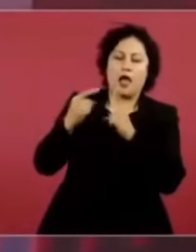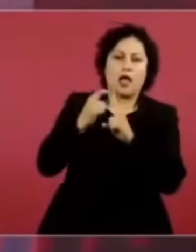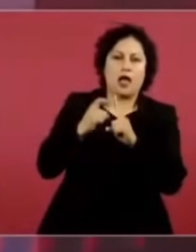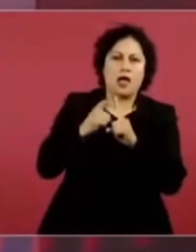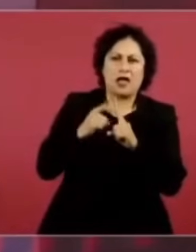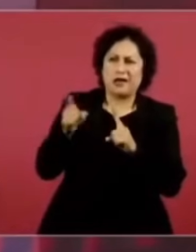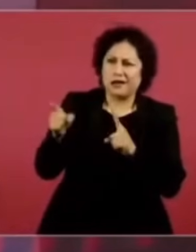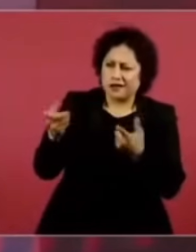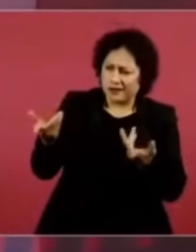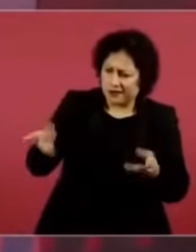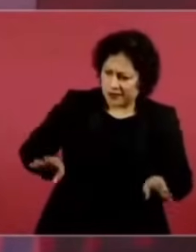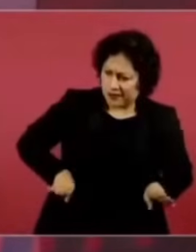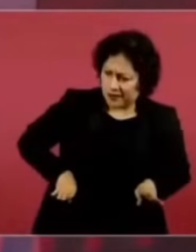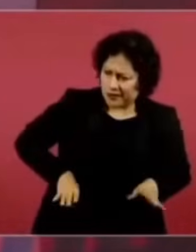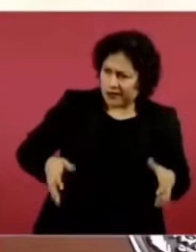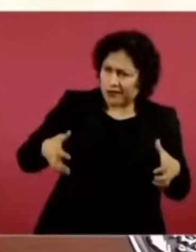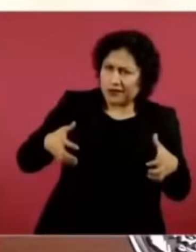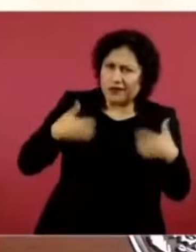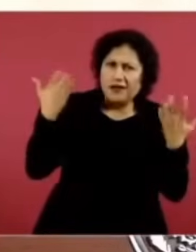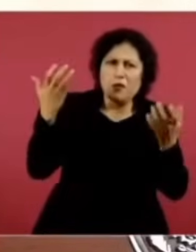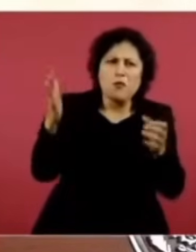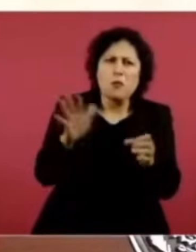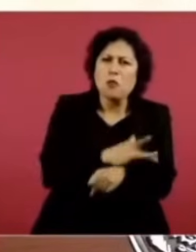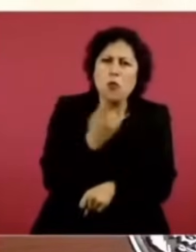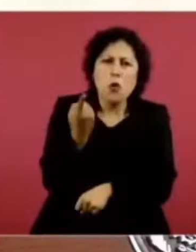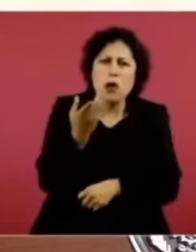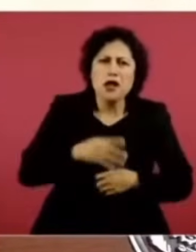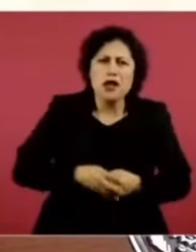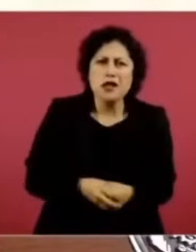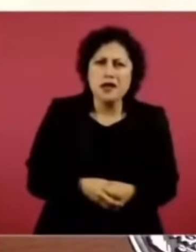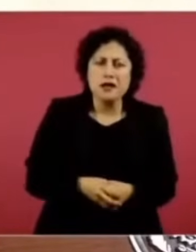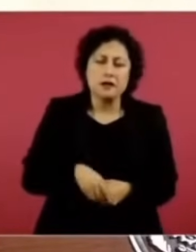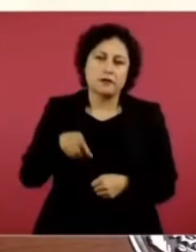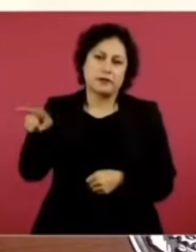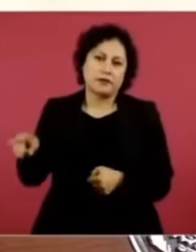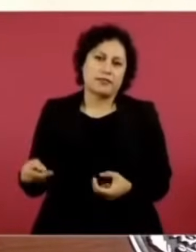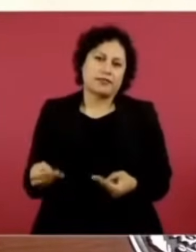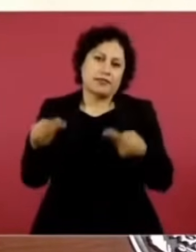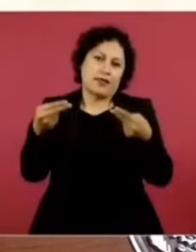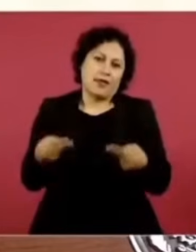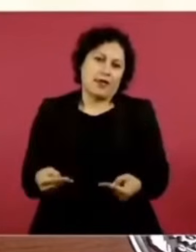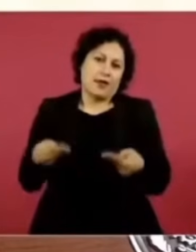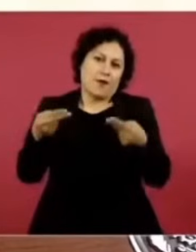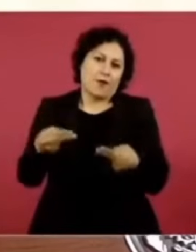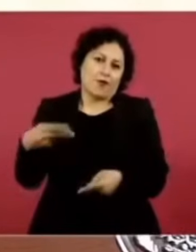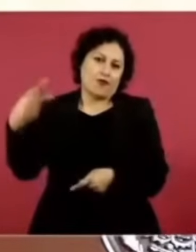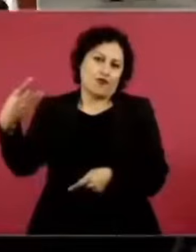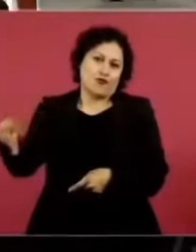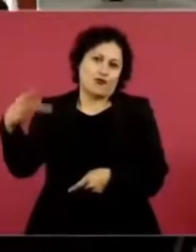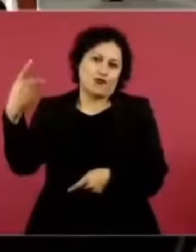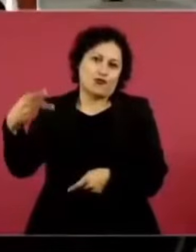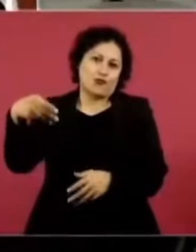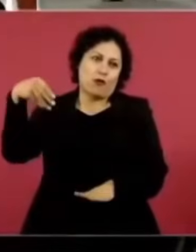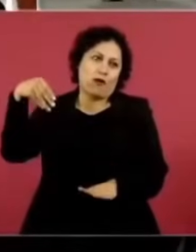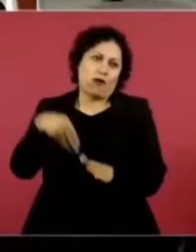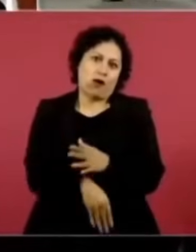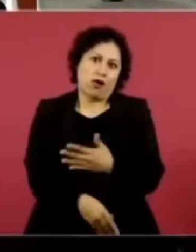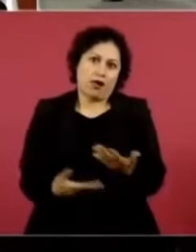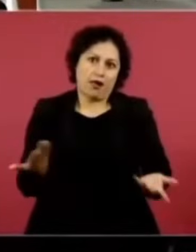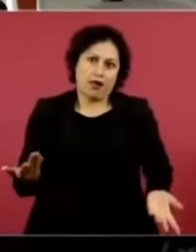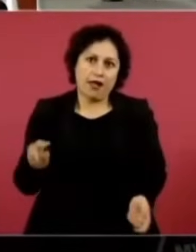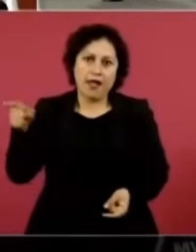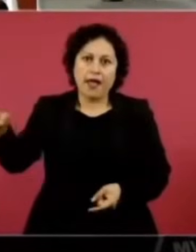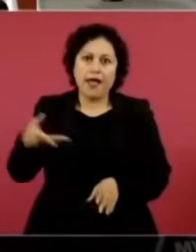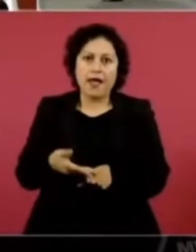Por el negocio, por la corrupción, porque ya se acabó la